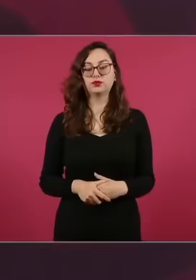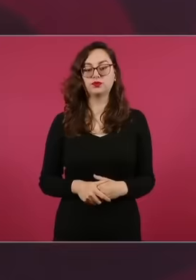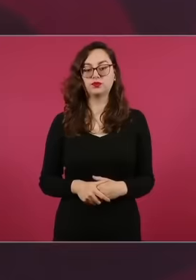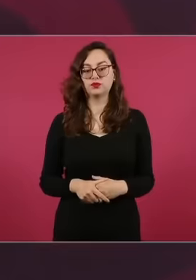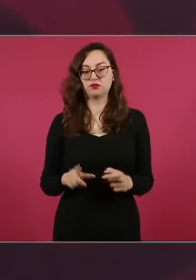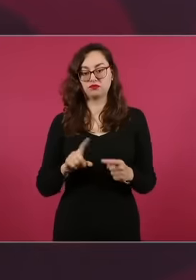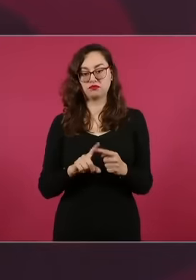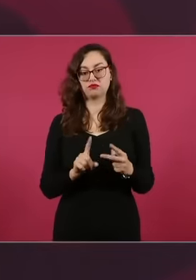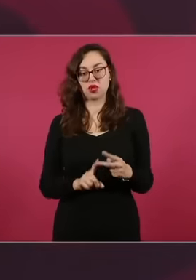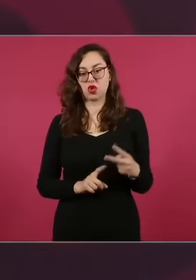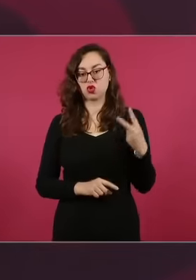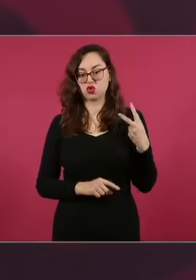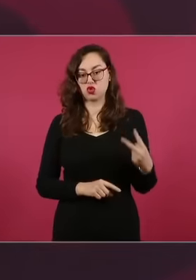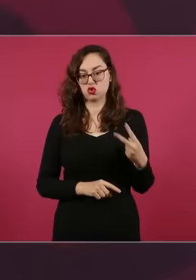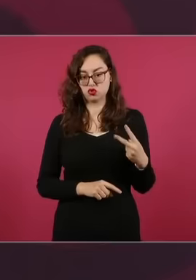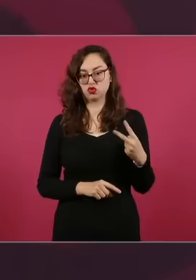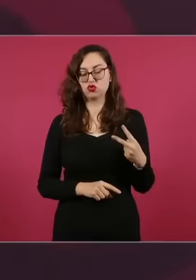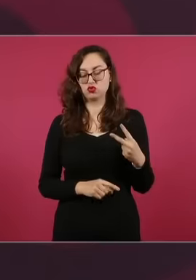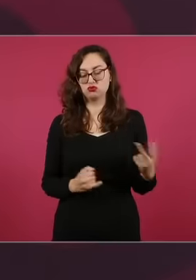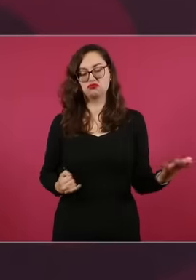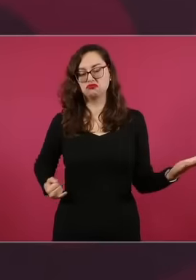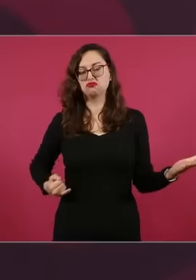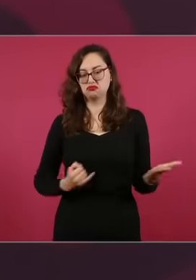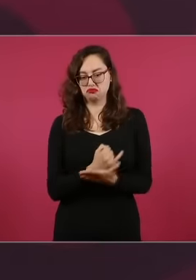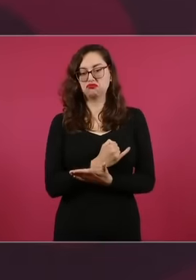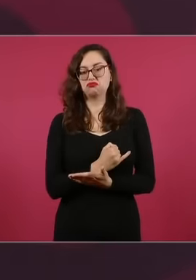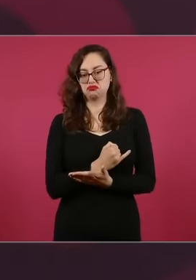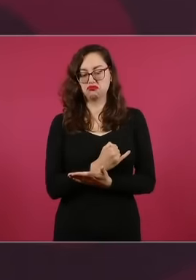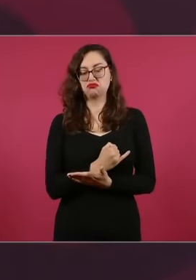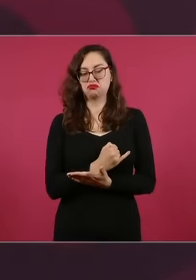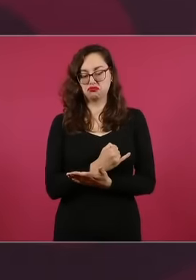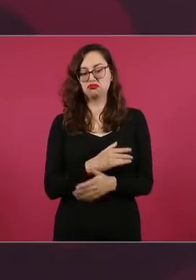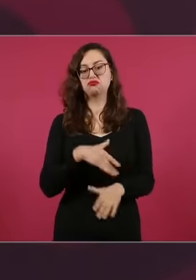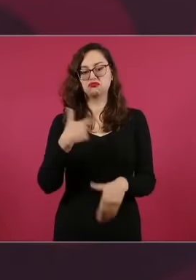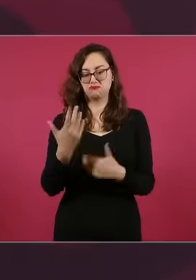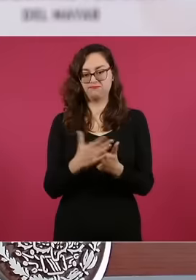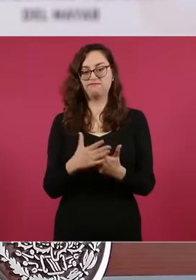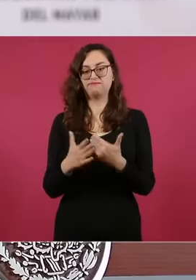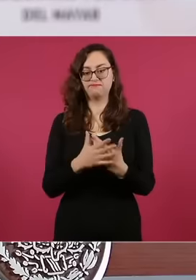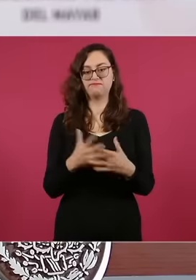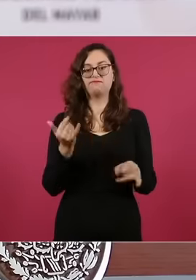Son las dos medidas que se van a tomar y pronto les vamos a informar.